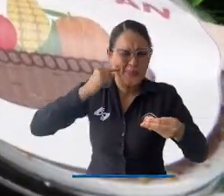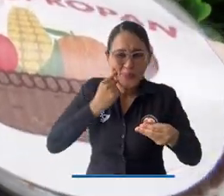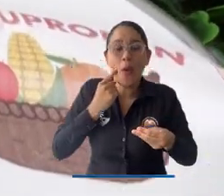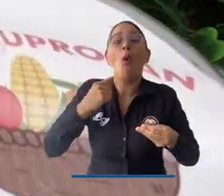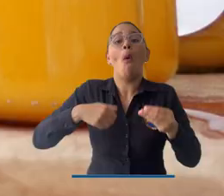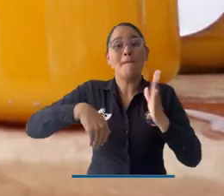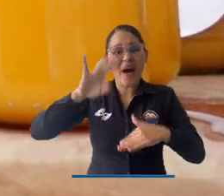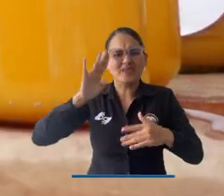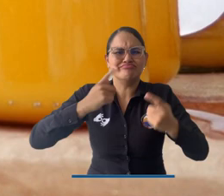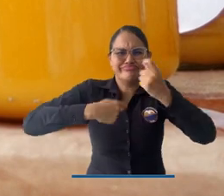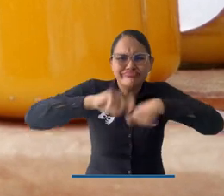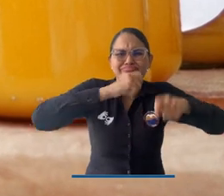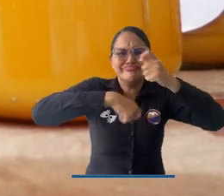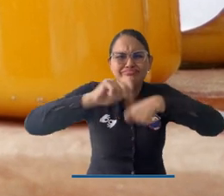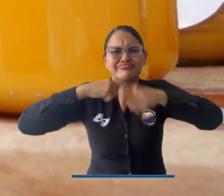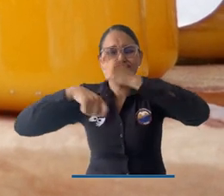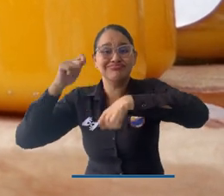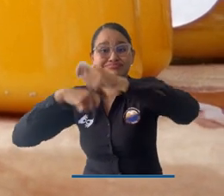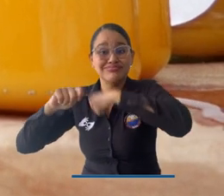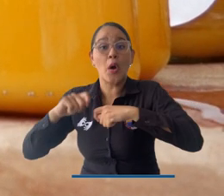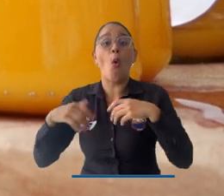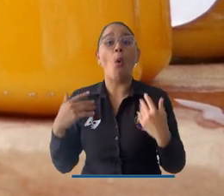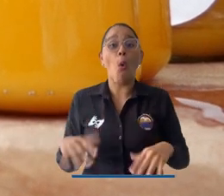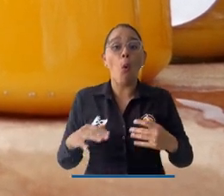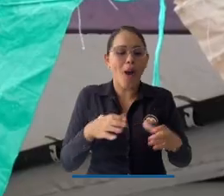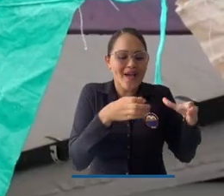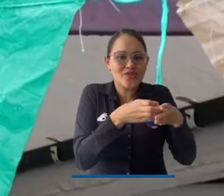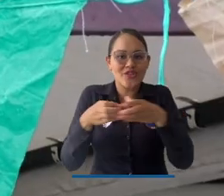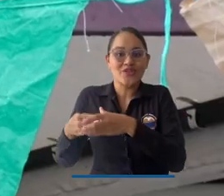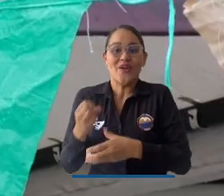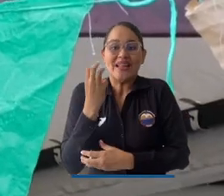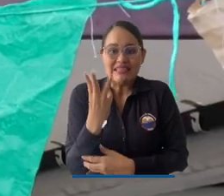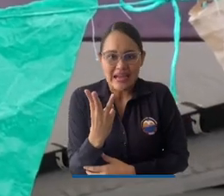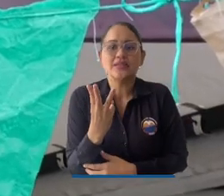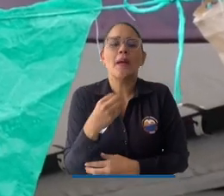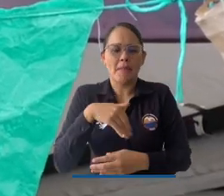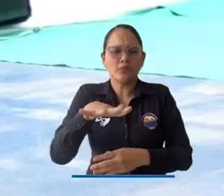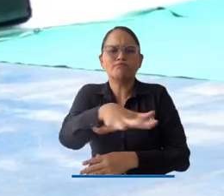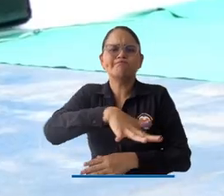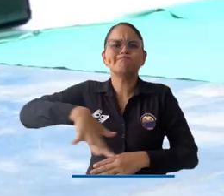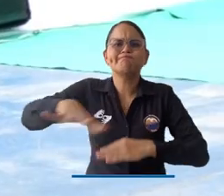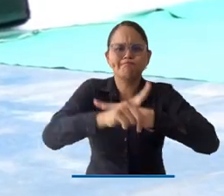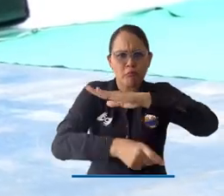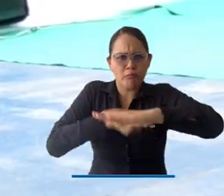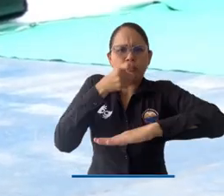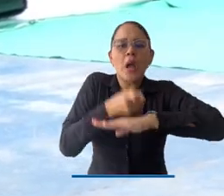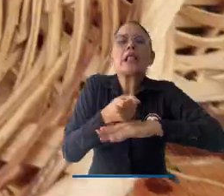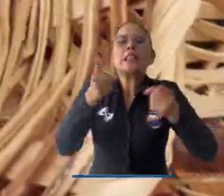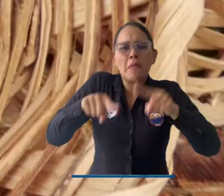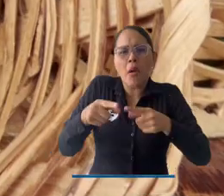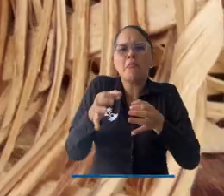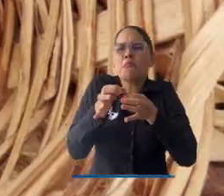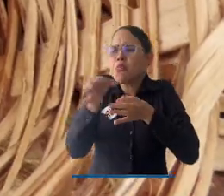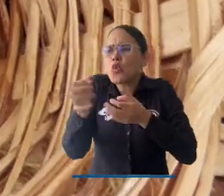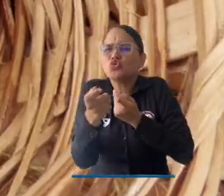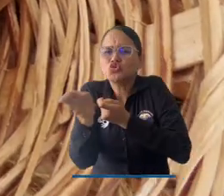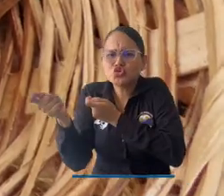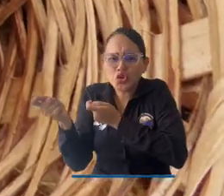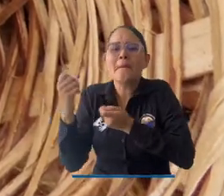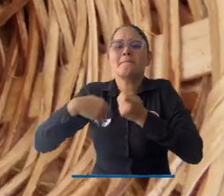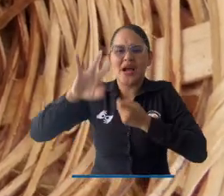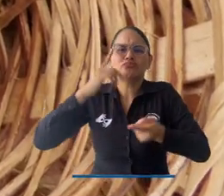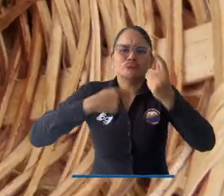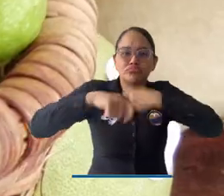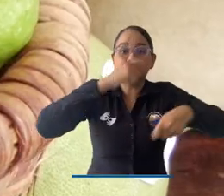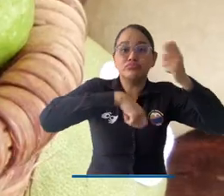asociaciones exhibieron para ofrecerlos a todos los habitantes de Guamal y sectores aledaños. Esta es la cosecha que sale de sus parcelas